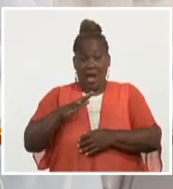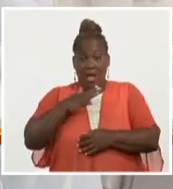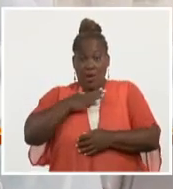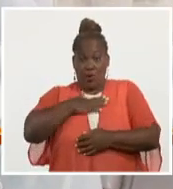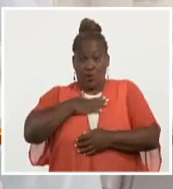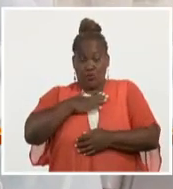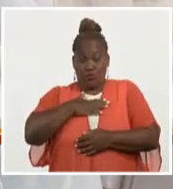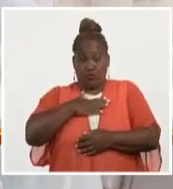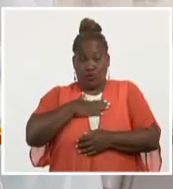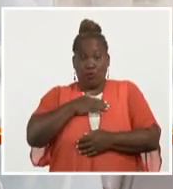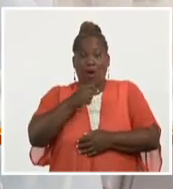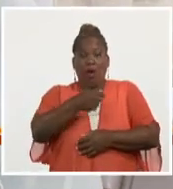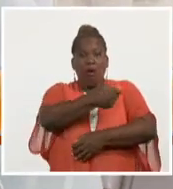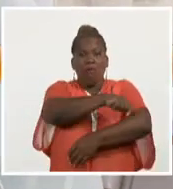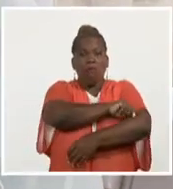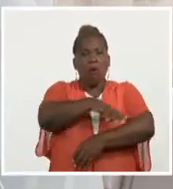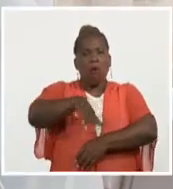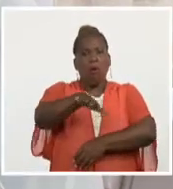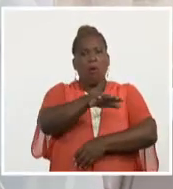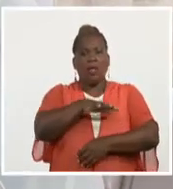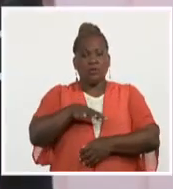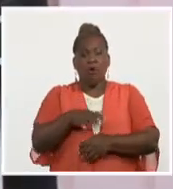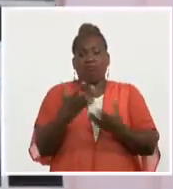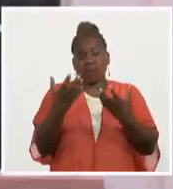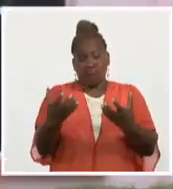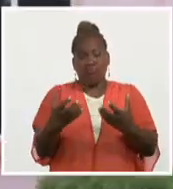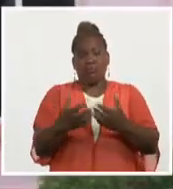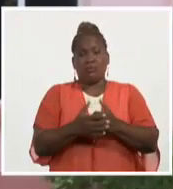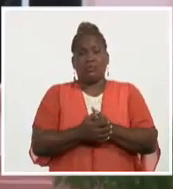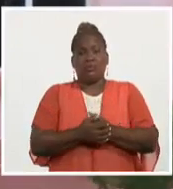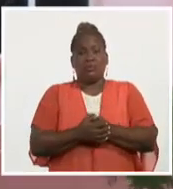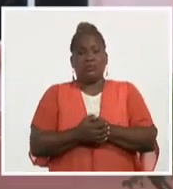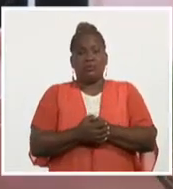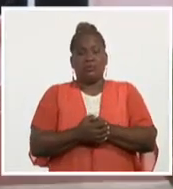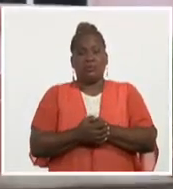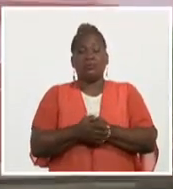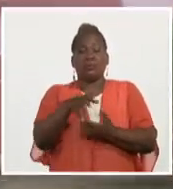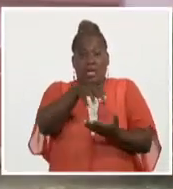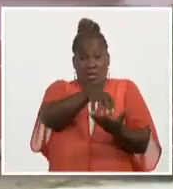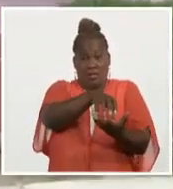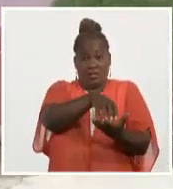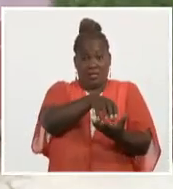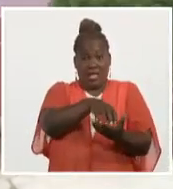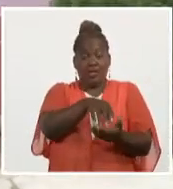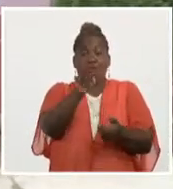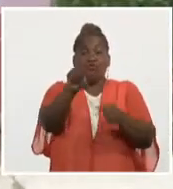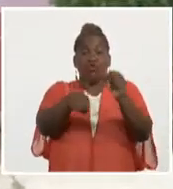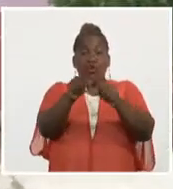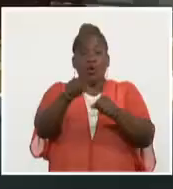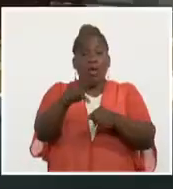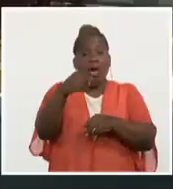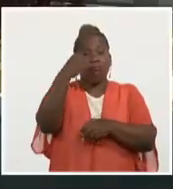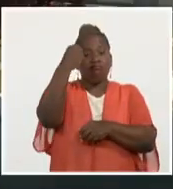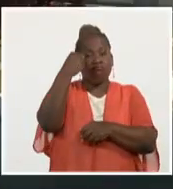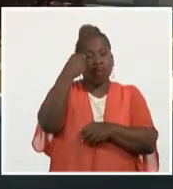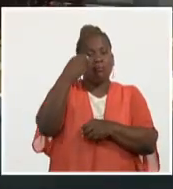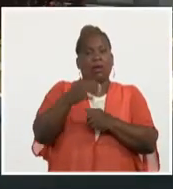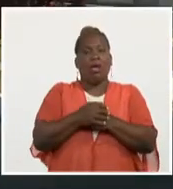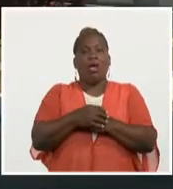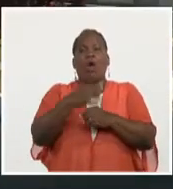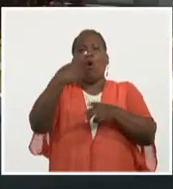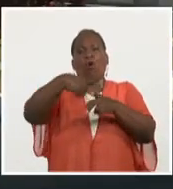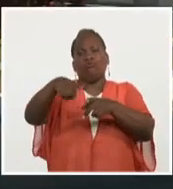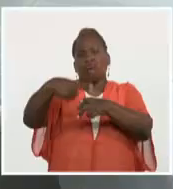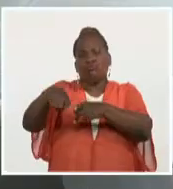quirúrgico de una población de 250,000 de habitantes. Un centro de cirugía oftalmológica, otro de